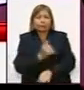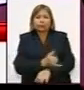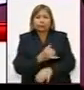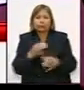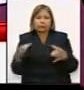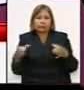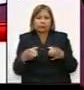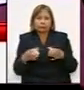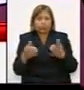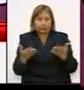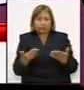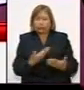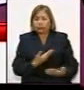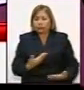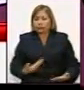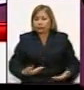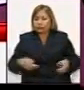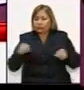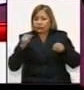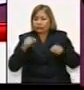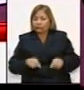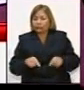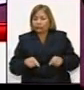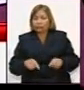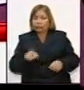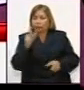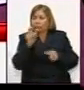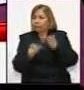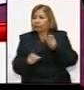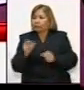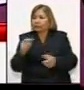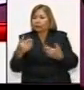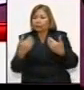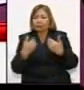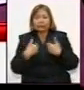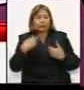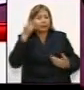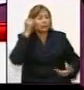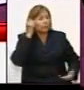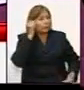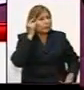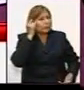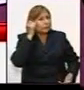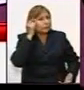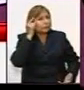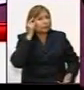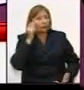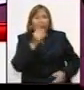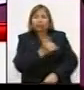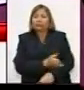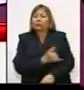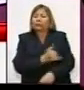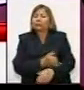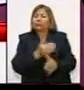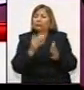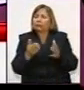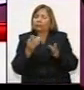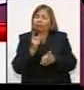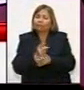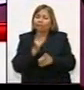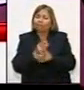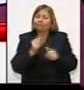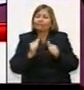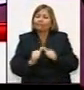de la República. Y acá la ciudadanía tiene que entender que la institución